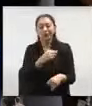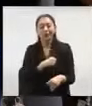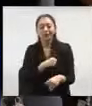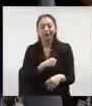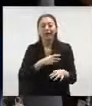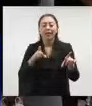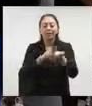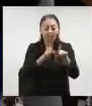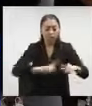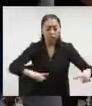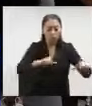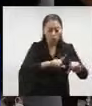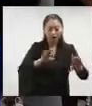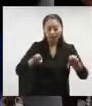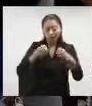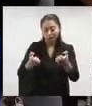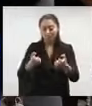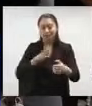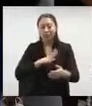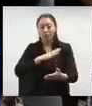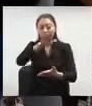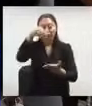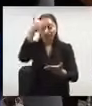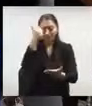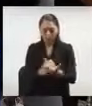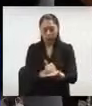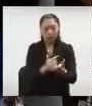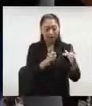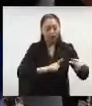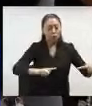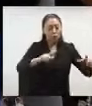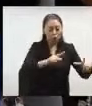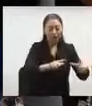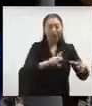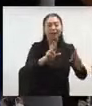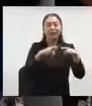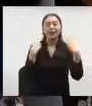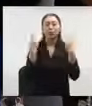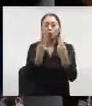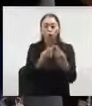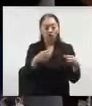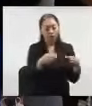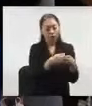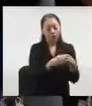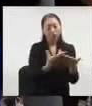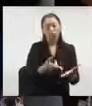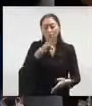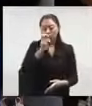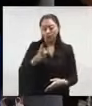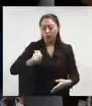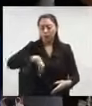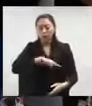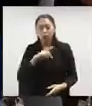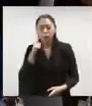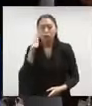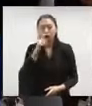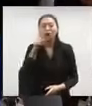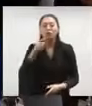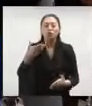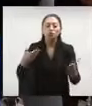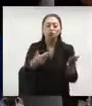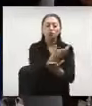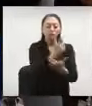que aprobar la sede en sesión de la comisión, por eso estamos buscando nuevas alternativas y agradecemos